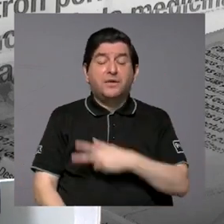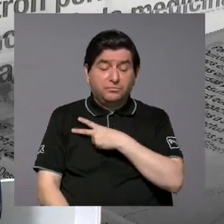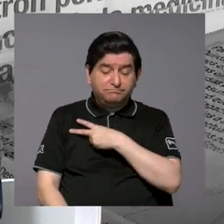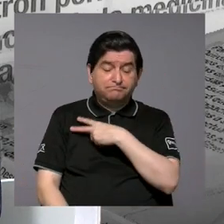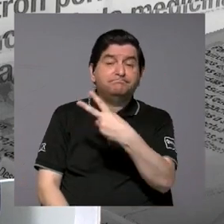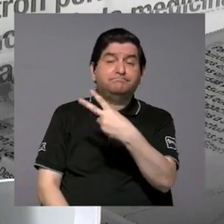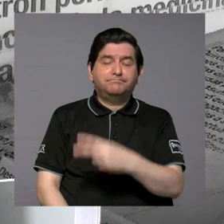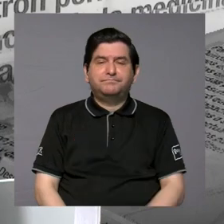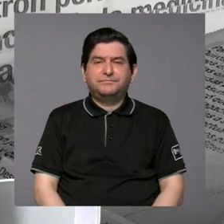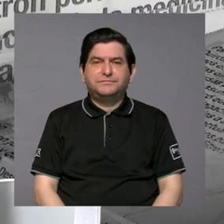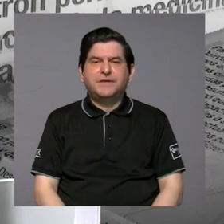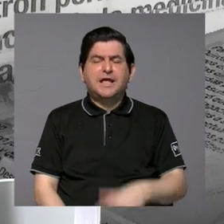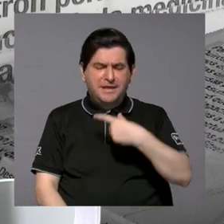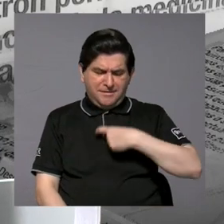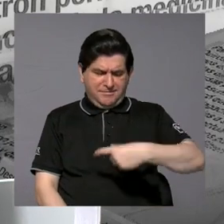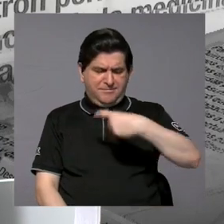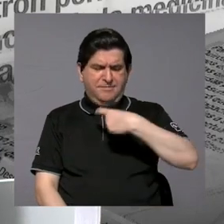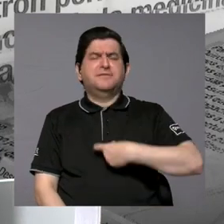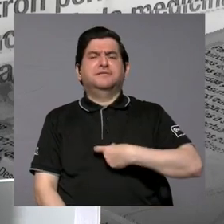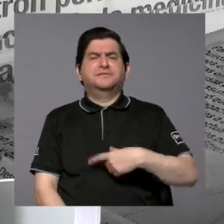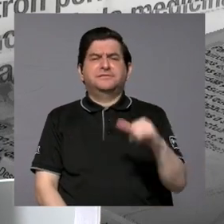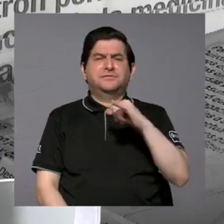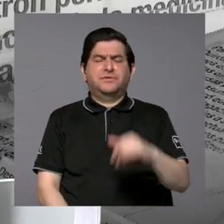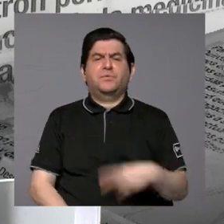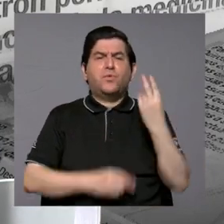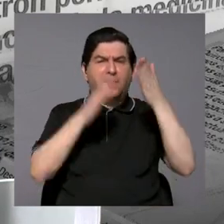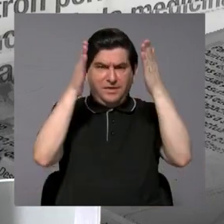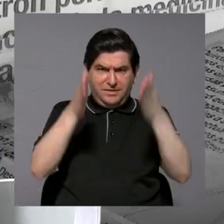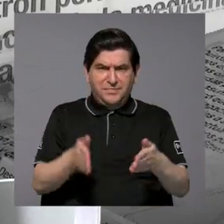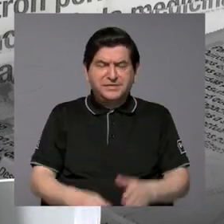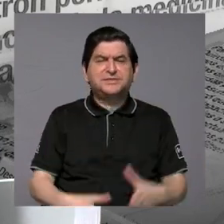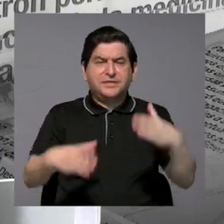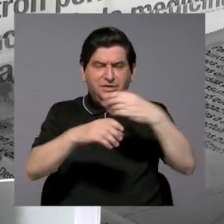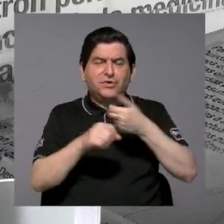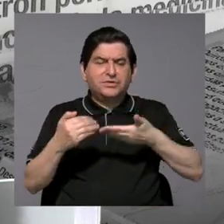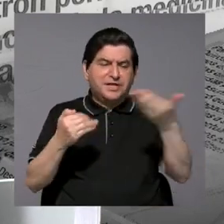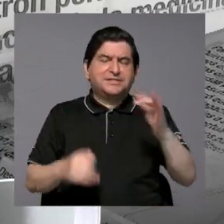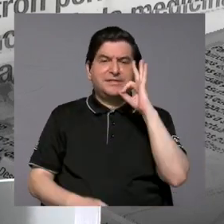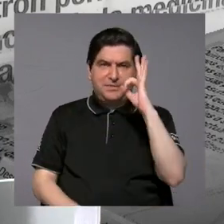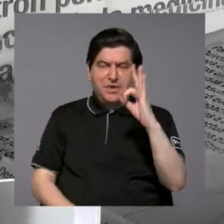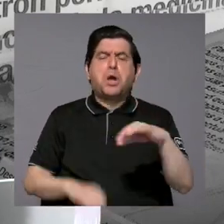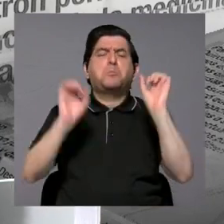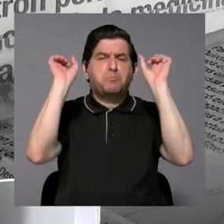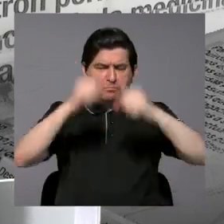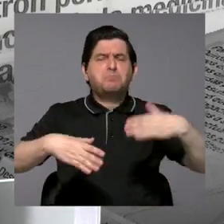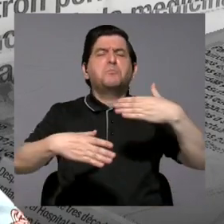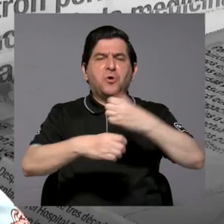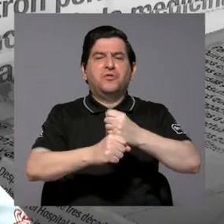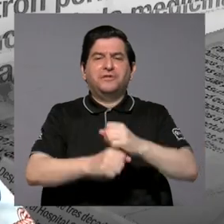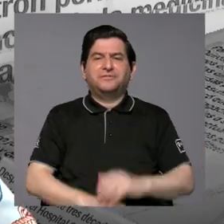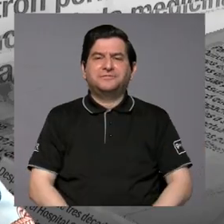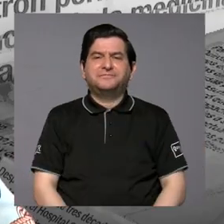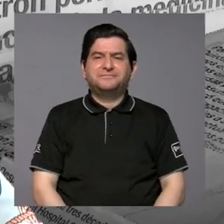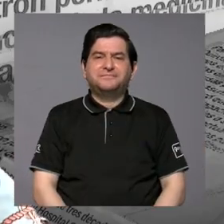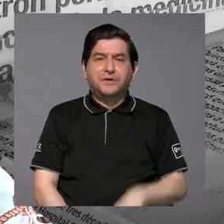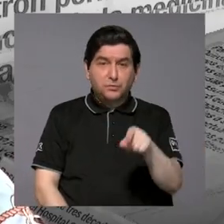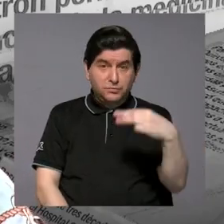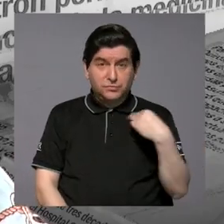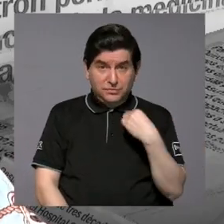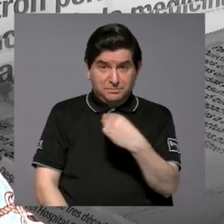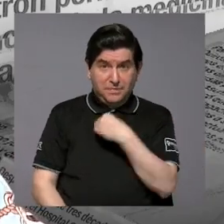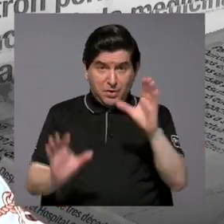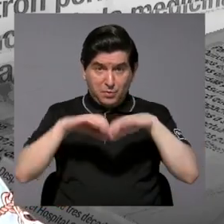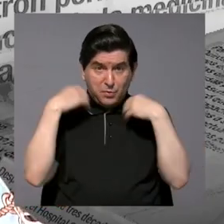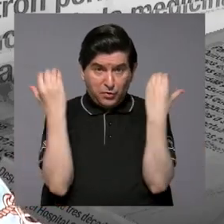con mucha voluntad y con mucho deseo este de los vecinos de de hacer las cosas bien y sí se puede hacer usted como